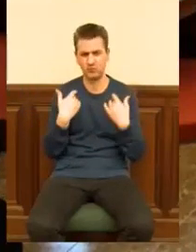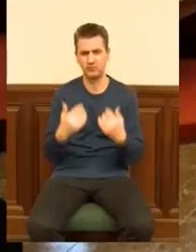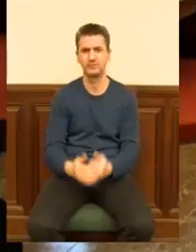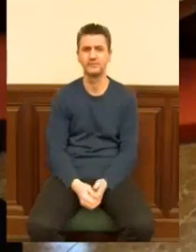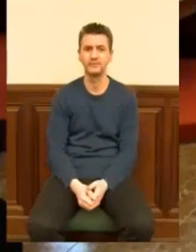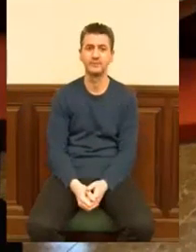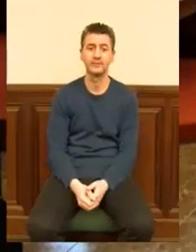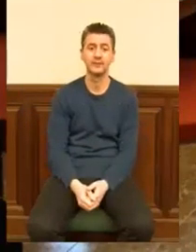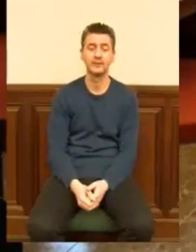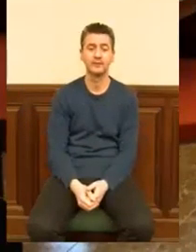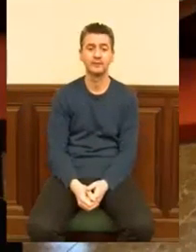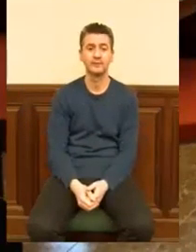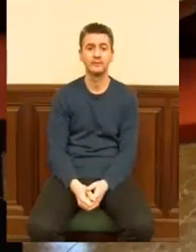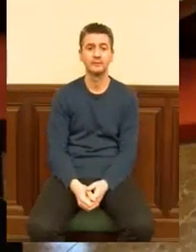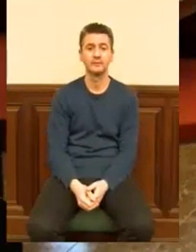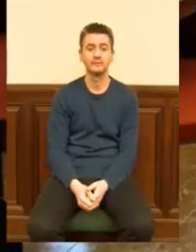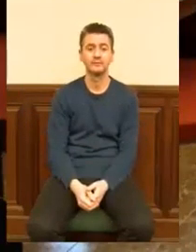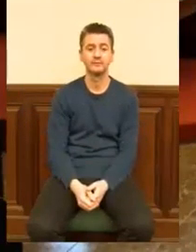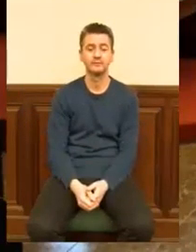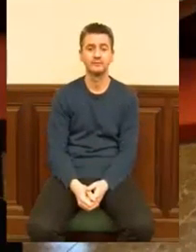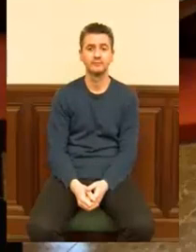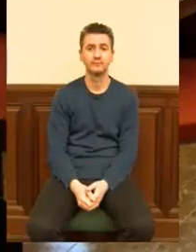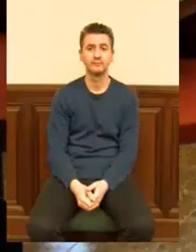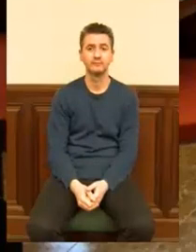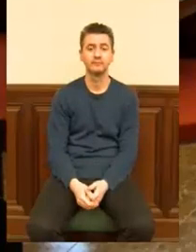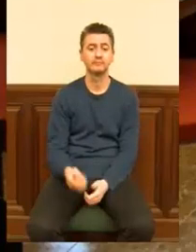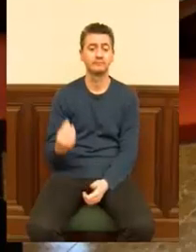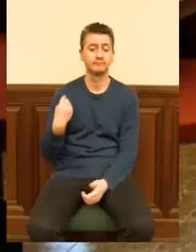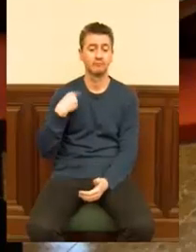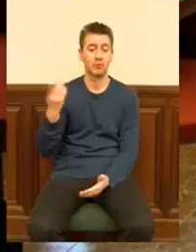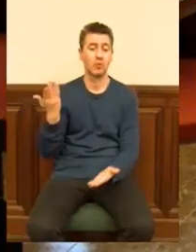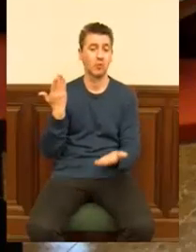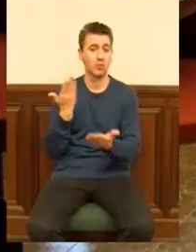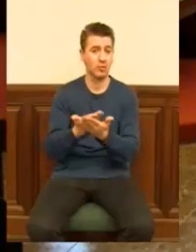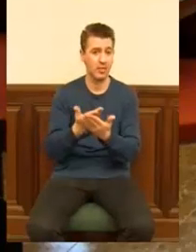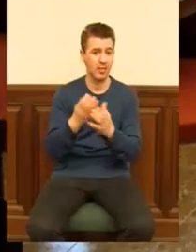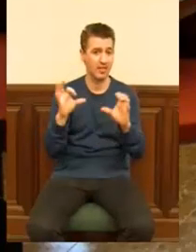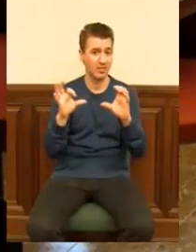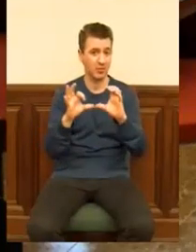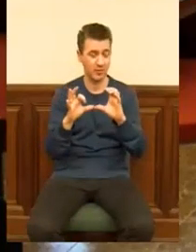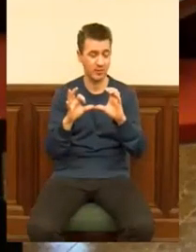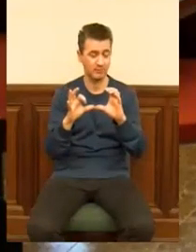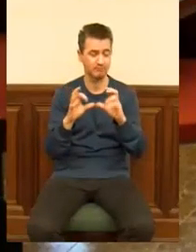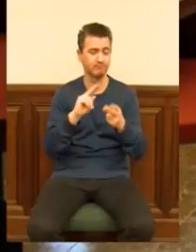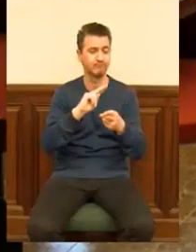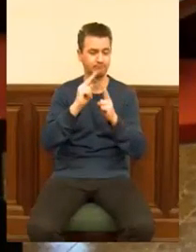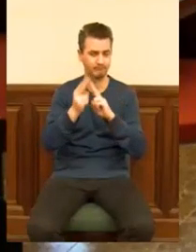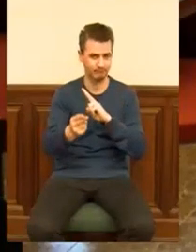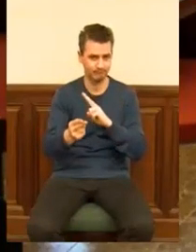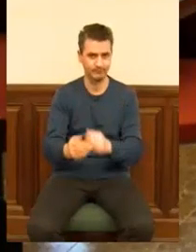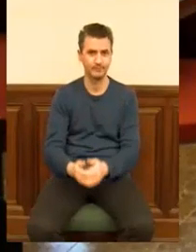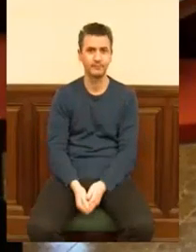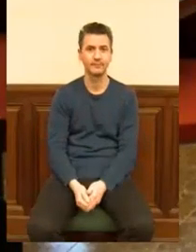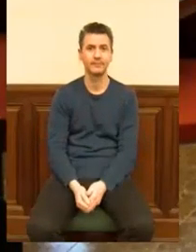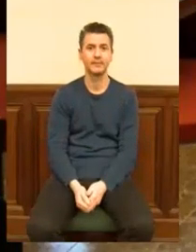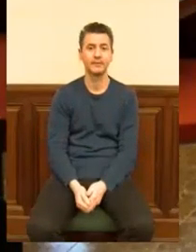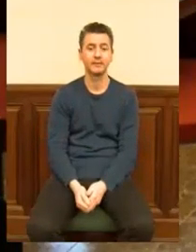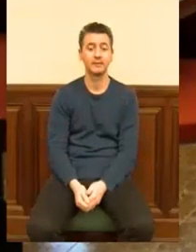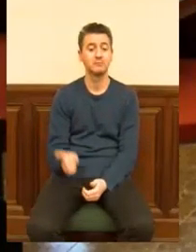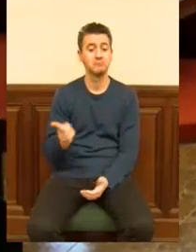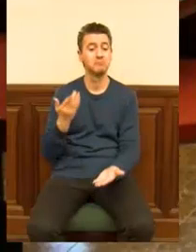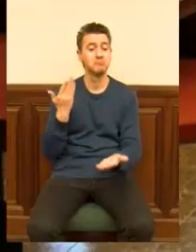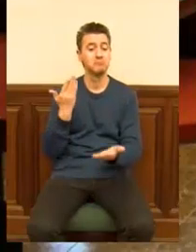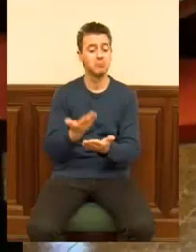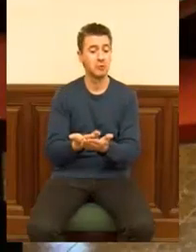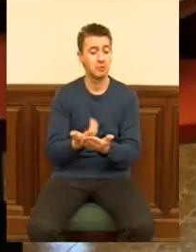esto, refiriéndome a la enmienda de Ciudadanos, a la moción de Ciudadanos, perdón, decirles en primer lugar que es una moción que